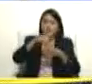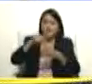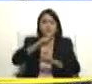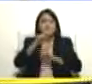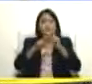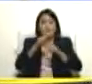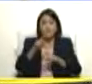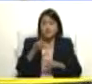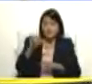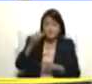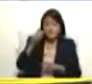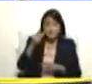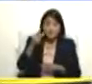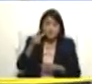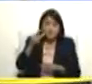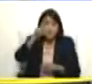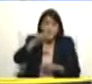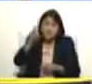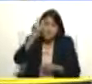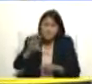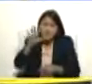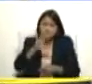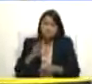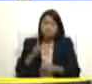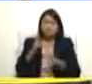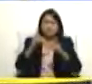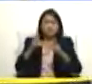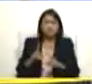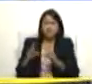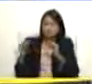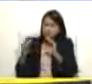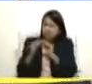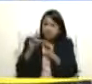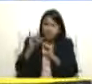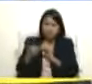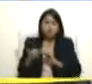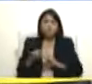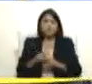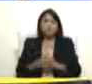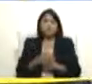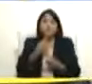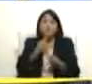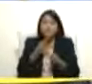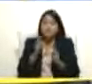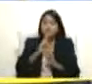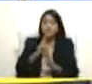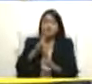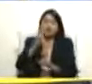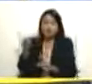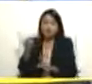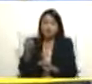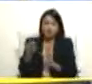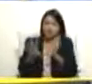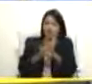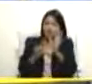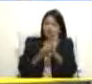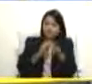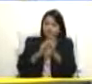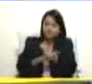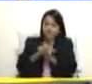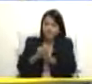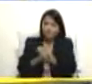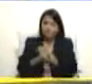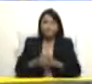El pueblo, en decisión vinculante, dijo no.